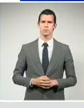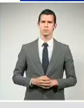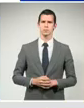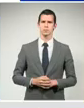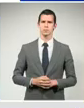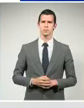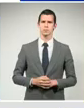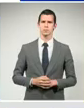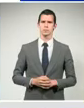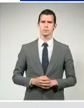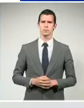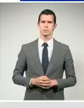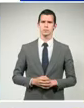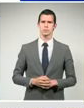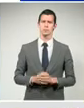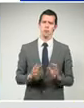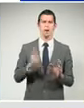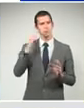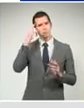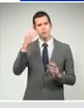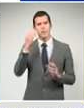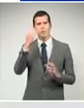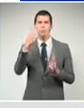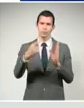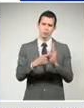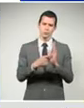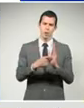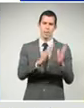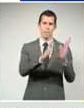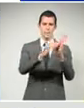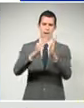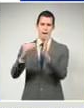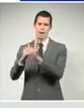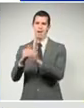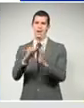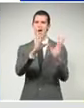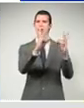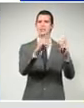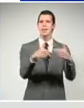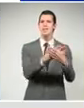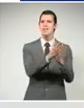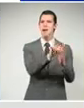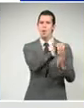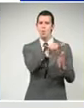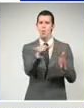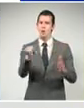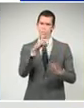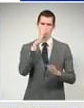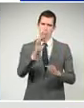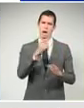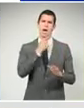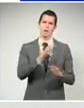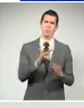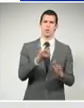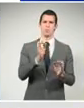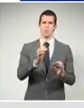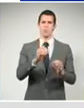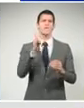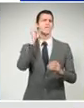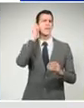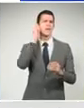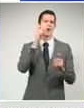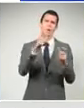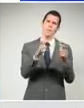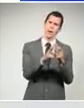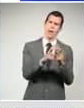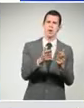días, entonces tal vez pueda decir, no, el incremento es porque tiene más días, pero lamentablemente